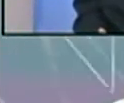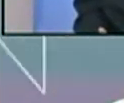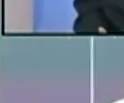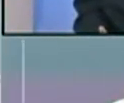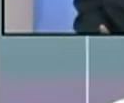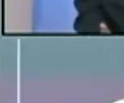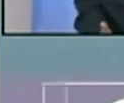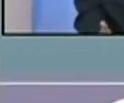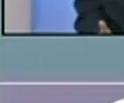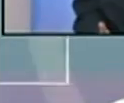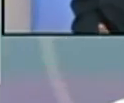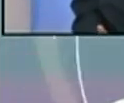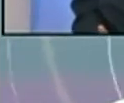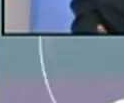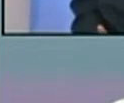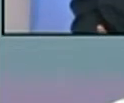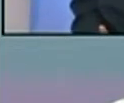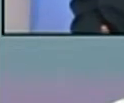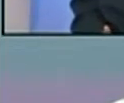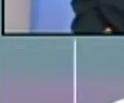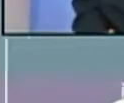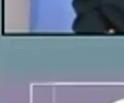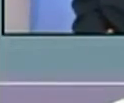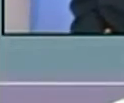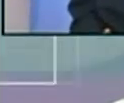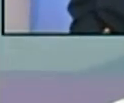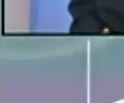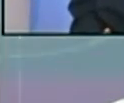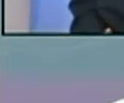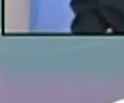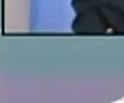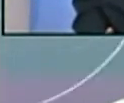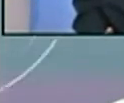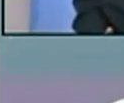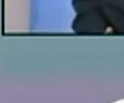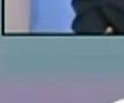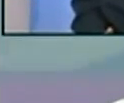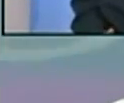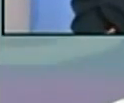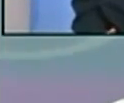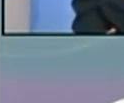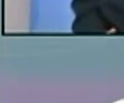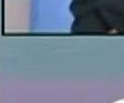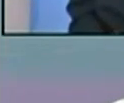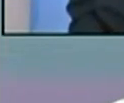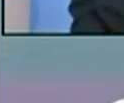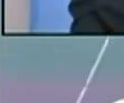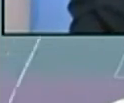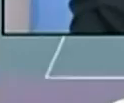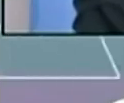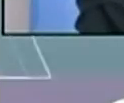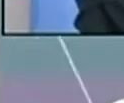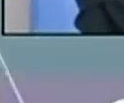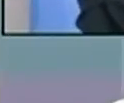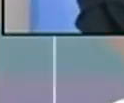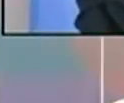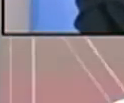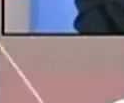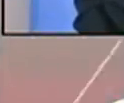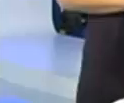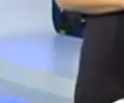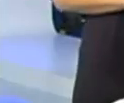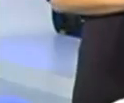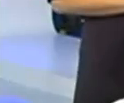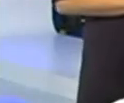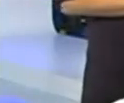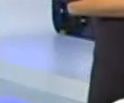de sueldo y tramitan la SubtePass. Incluso algunos pillos lo que hacen, y el padre jubilado no la usa, la usan ellos, la